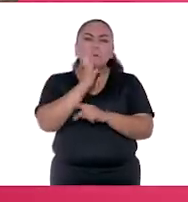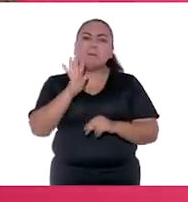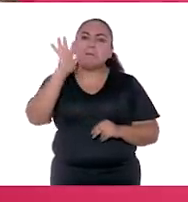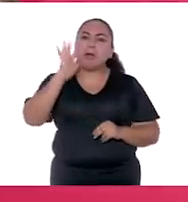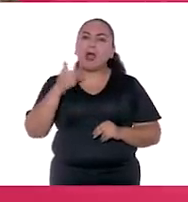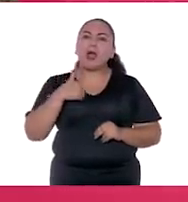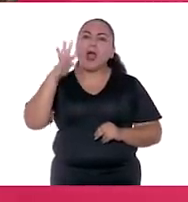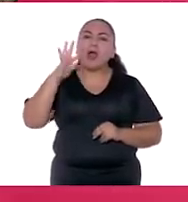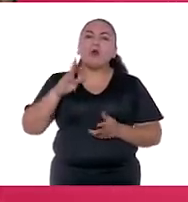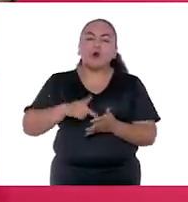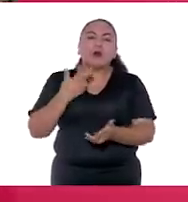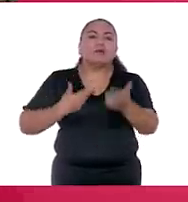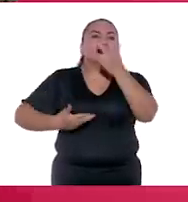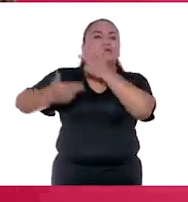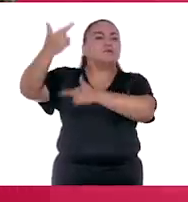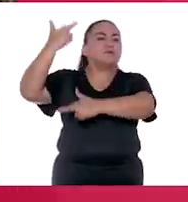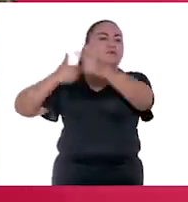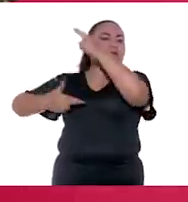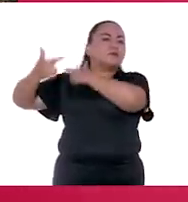viaje en el tiempo.